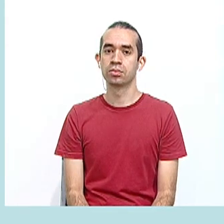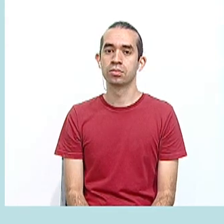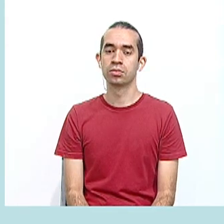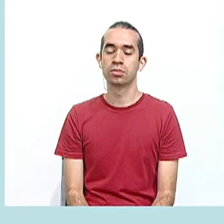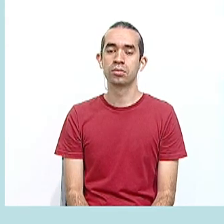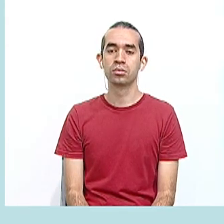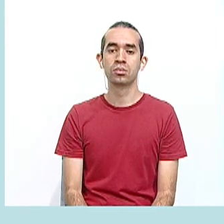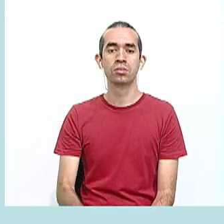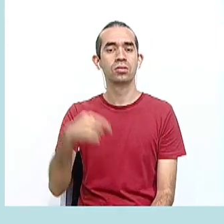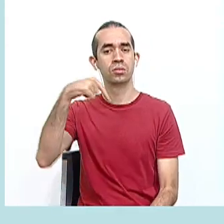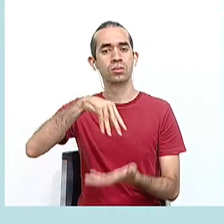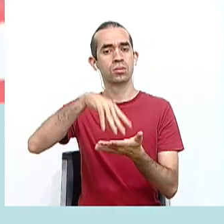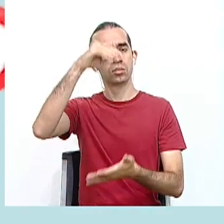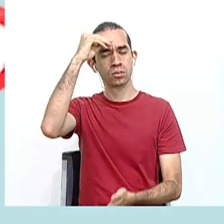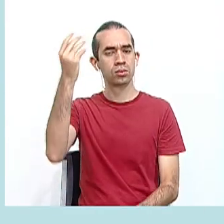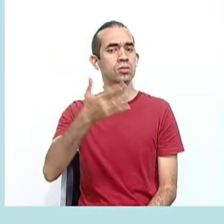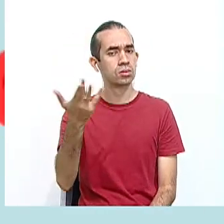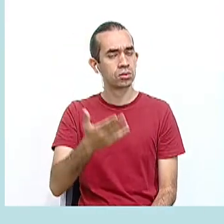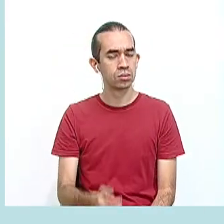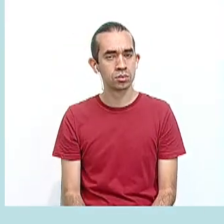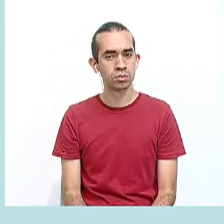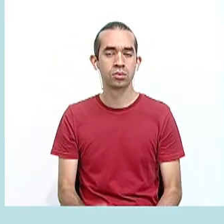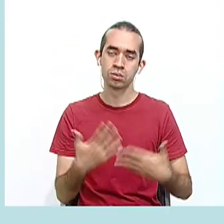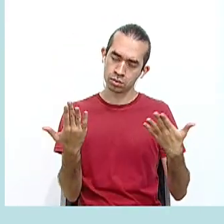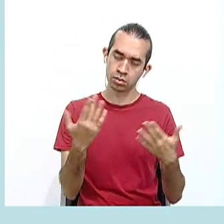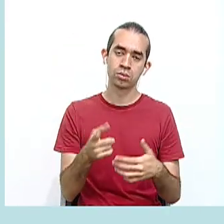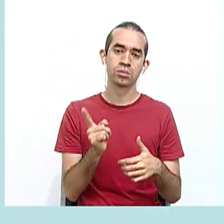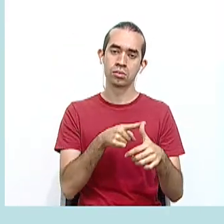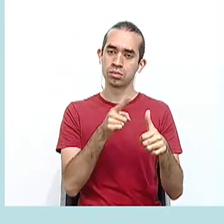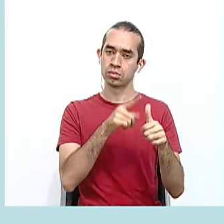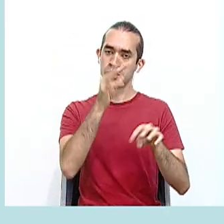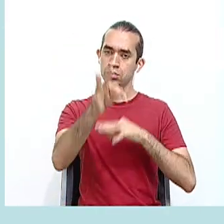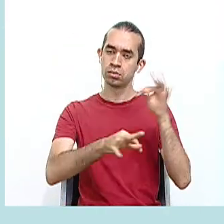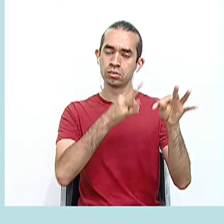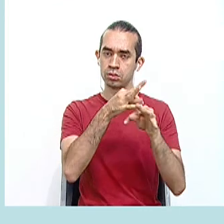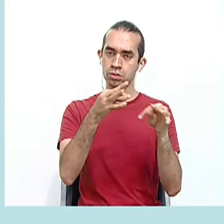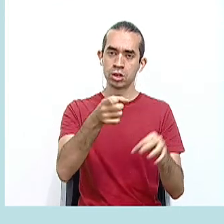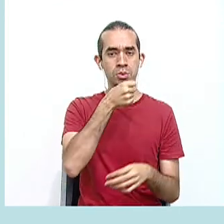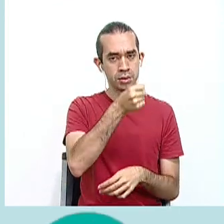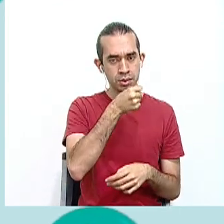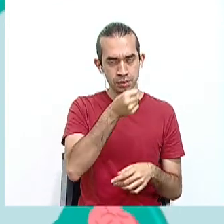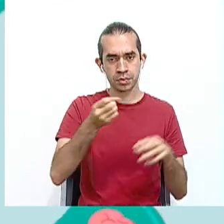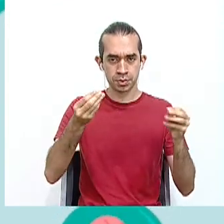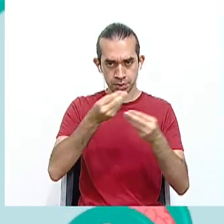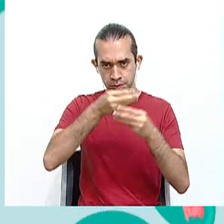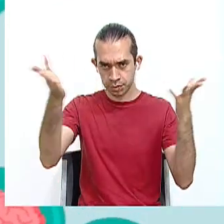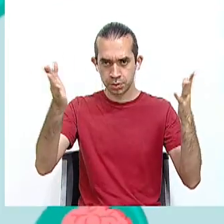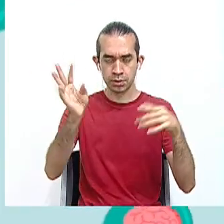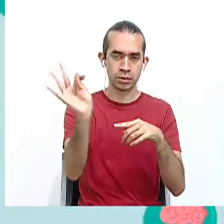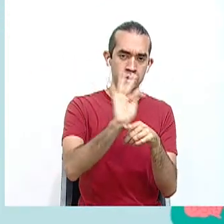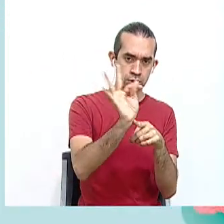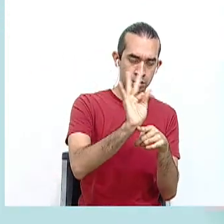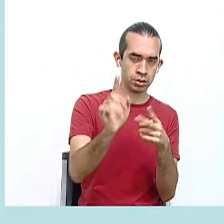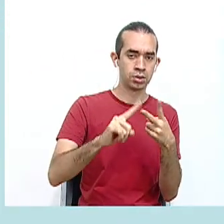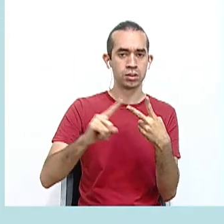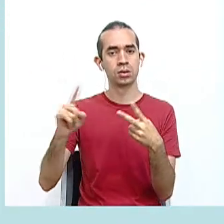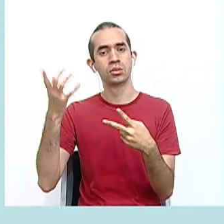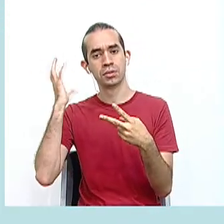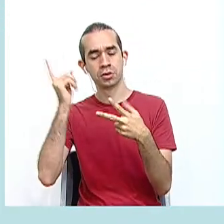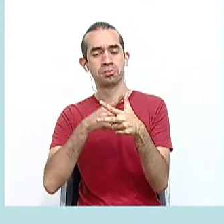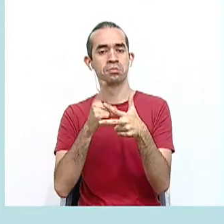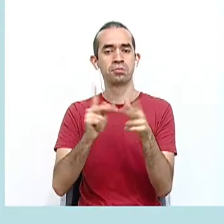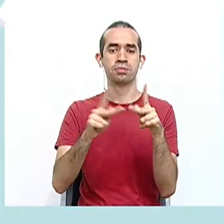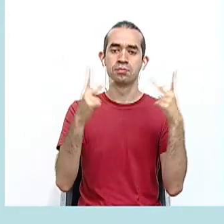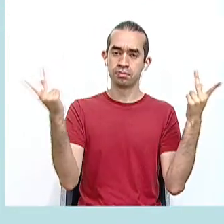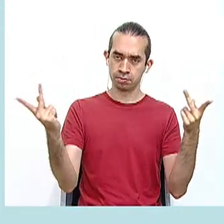¿Qué hemos aprendido hoy, jóvenes? Bueno, sobre el género periodístico y su difusión a través de la televisión, la radio o la